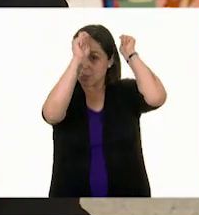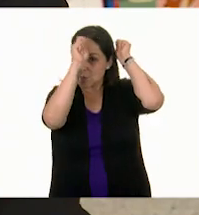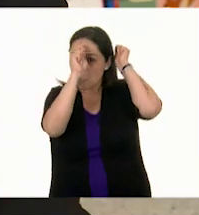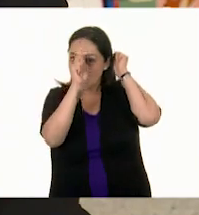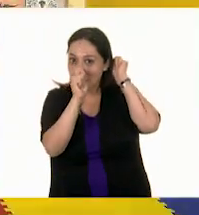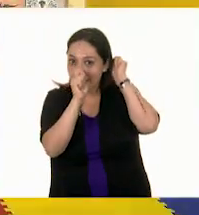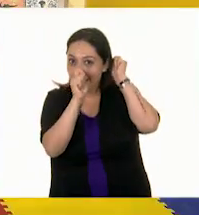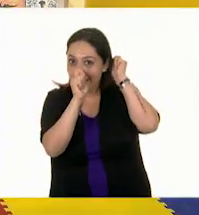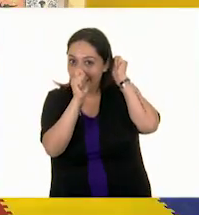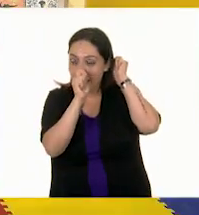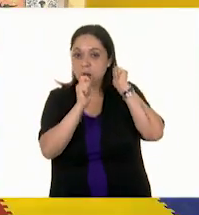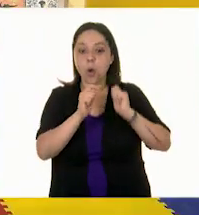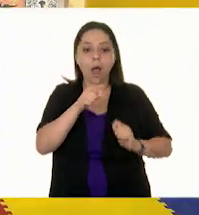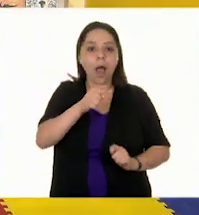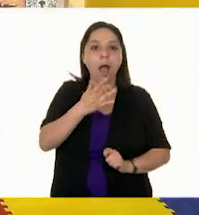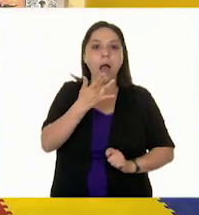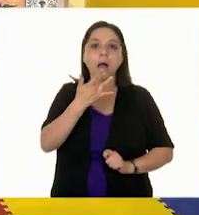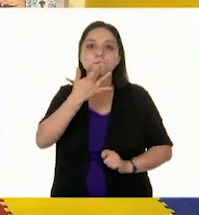Sombreros. Y hay